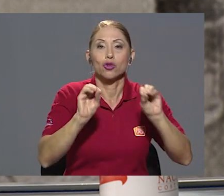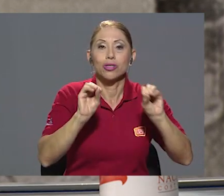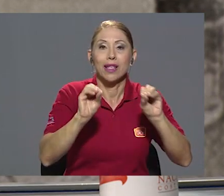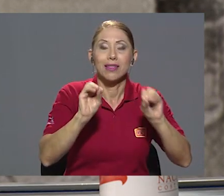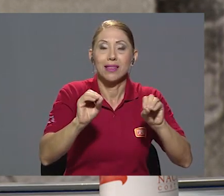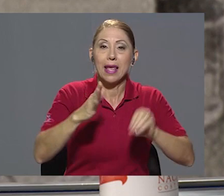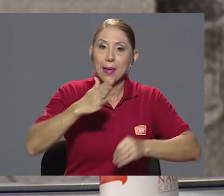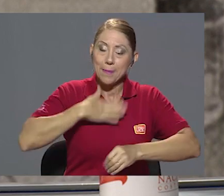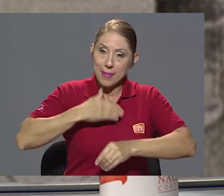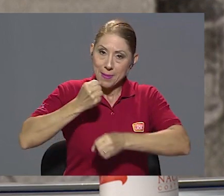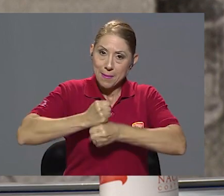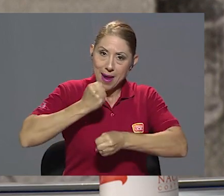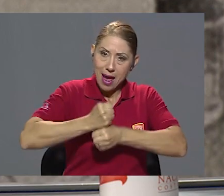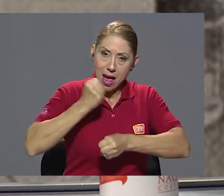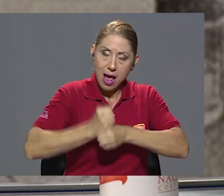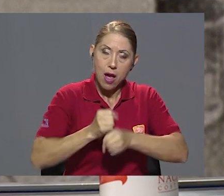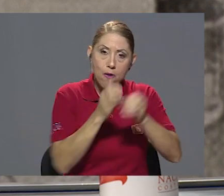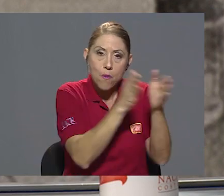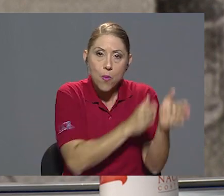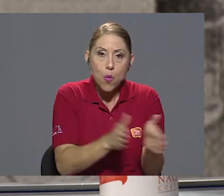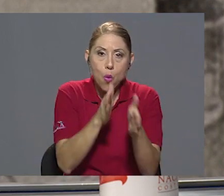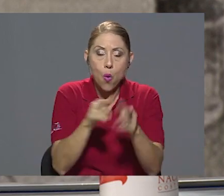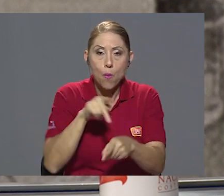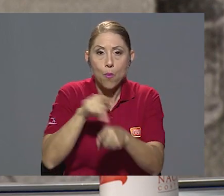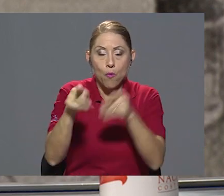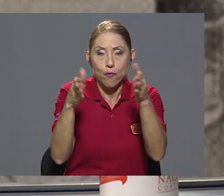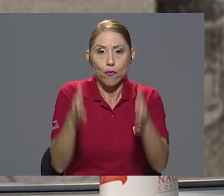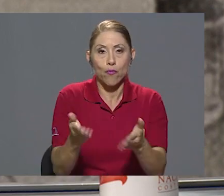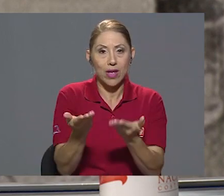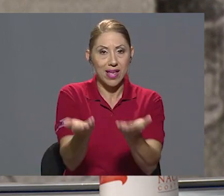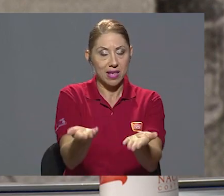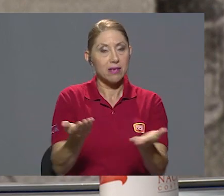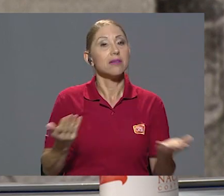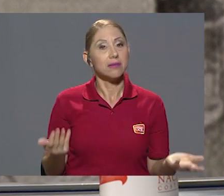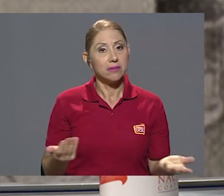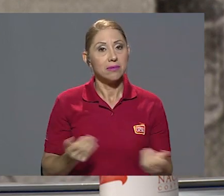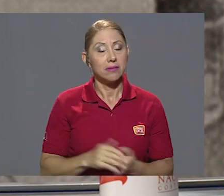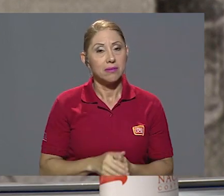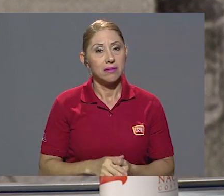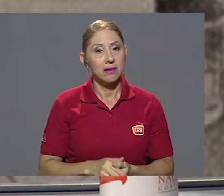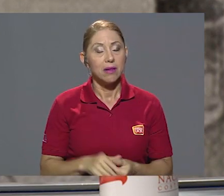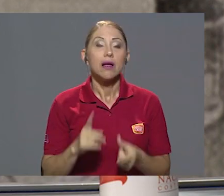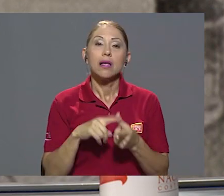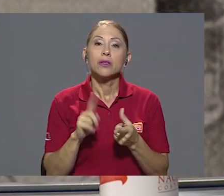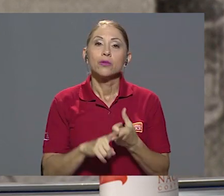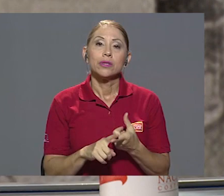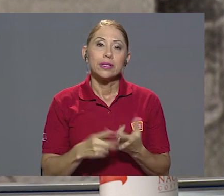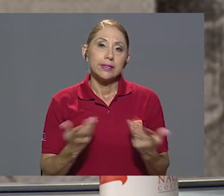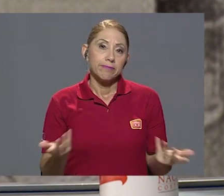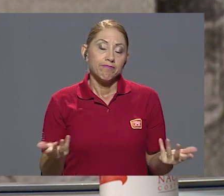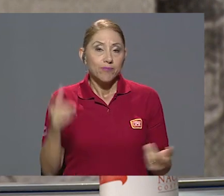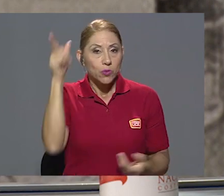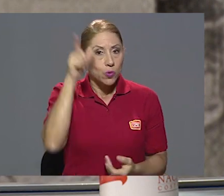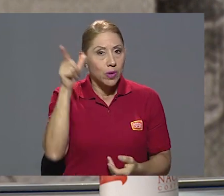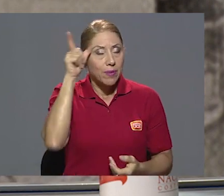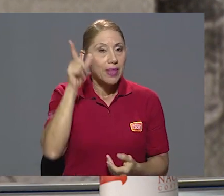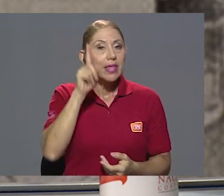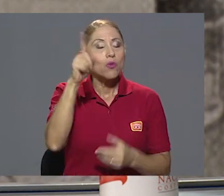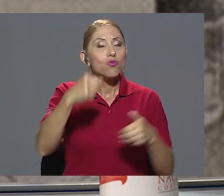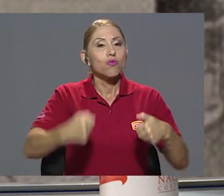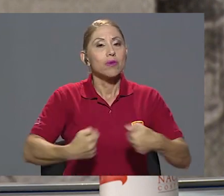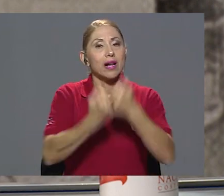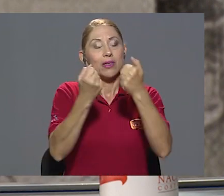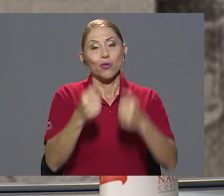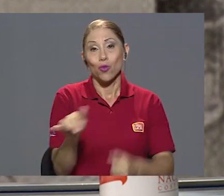en mi práctica formativa de los profesionales que estoy formando a cargo? Entonces, en ese sentido, obviamente